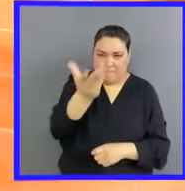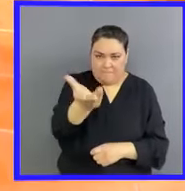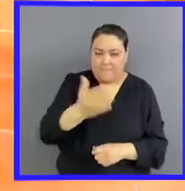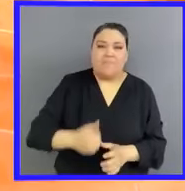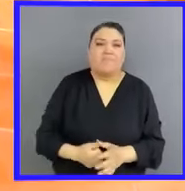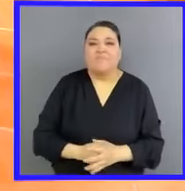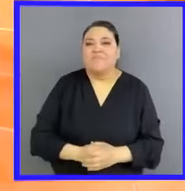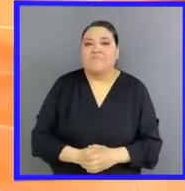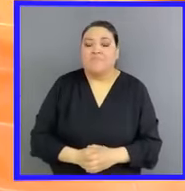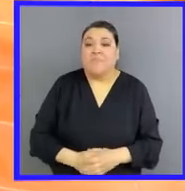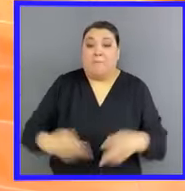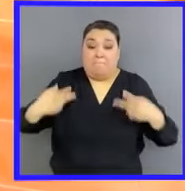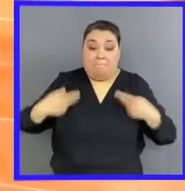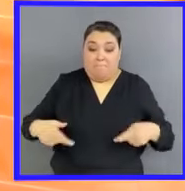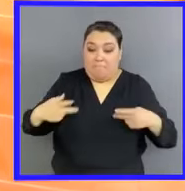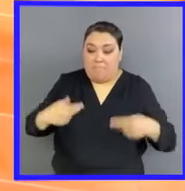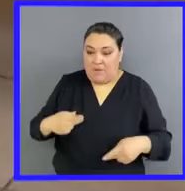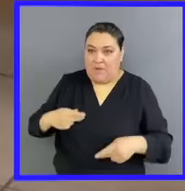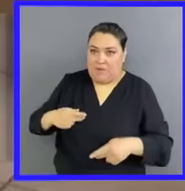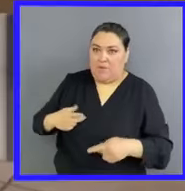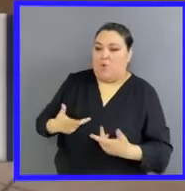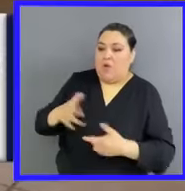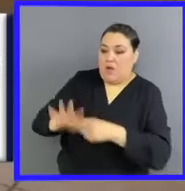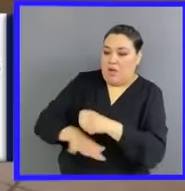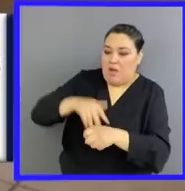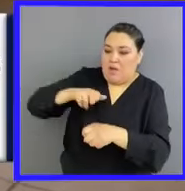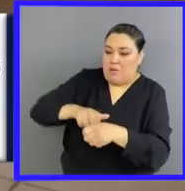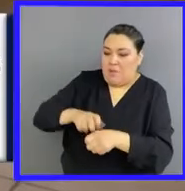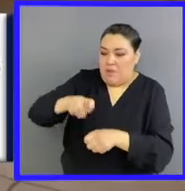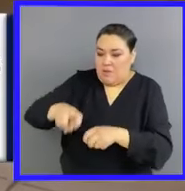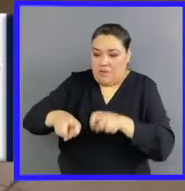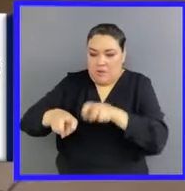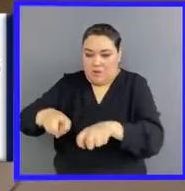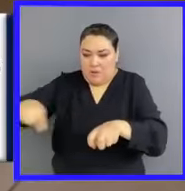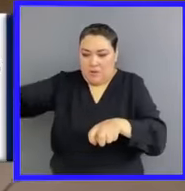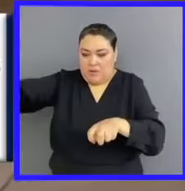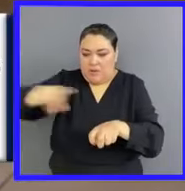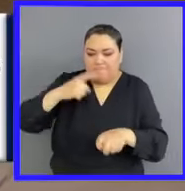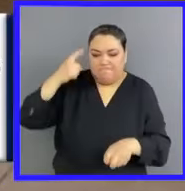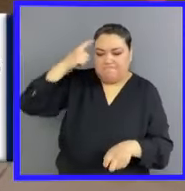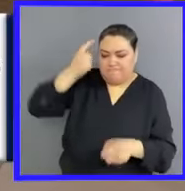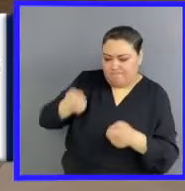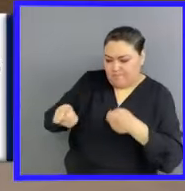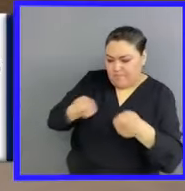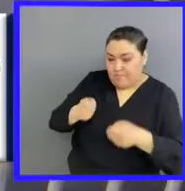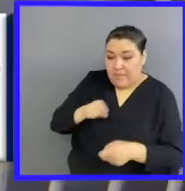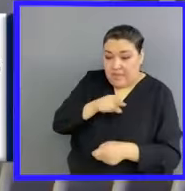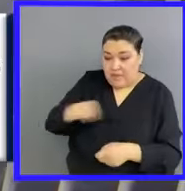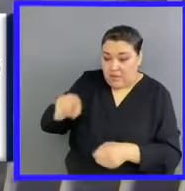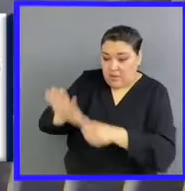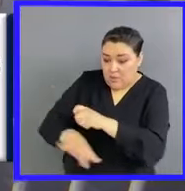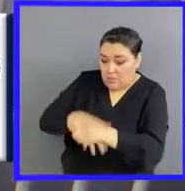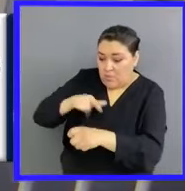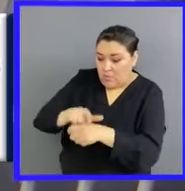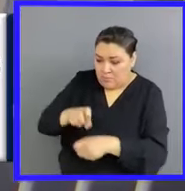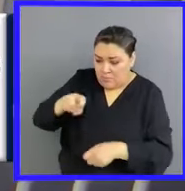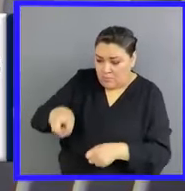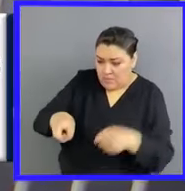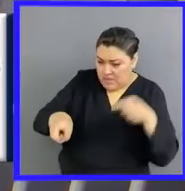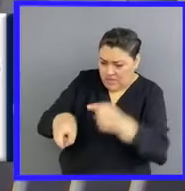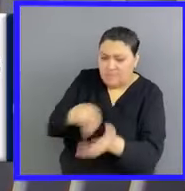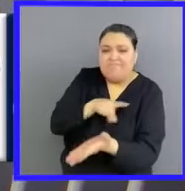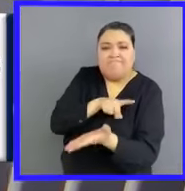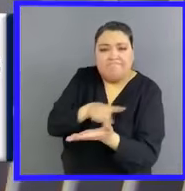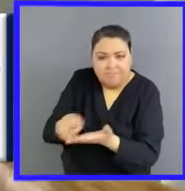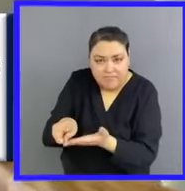Personas tutoras de seres sintientes consideraron justo que los animales tengan derechos, sobre todo porque